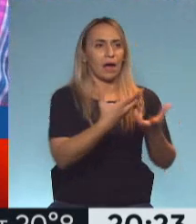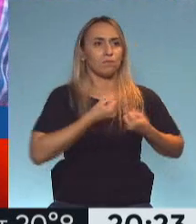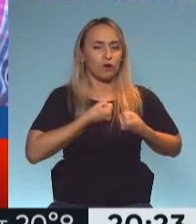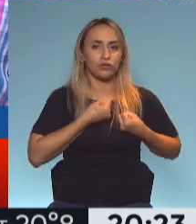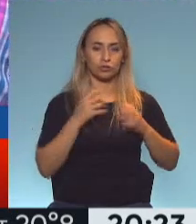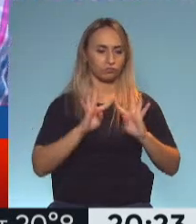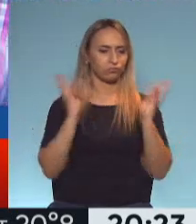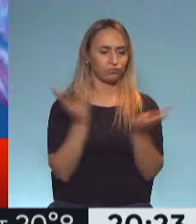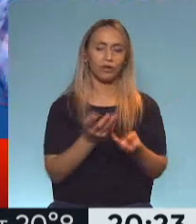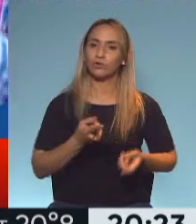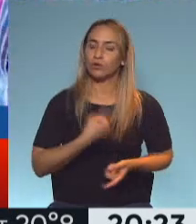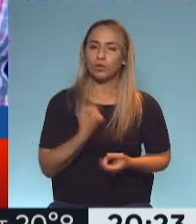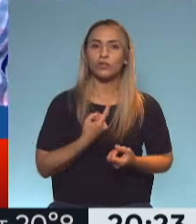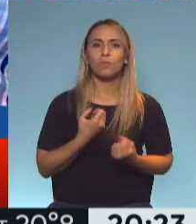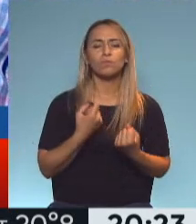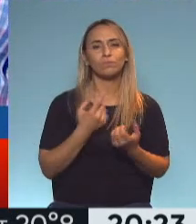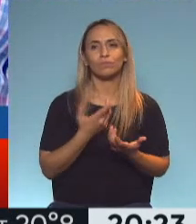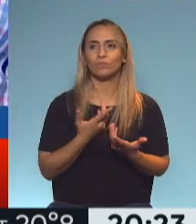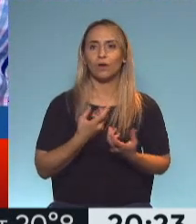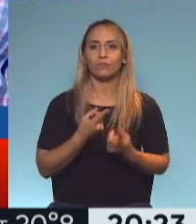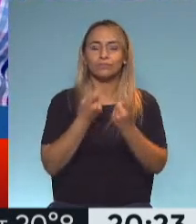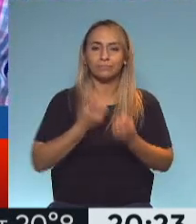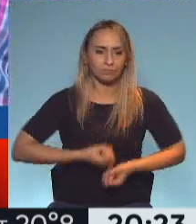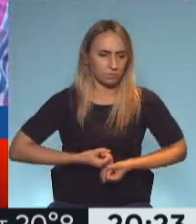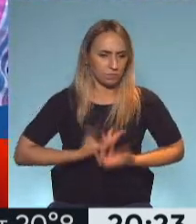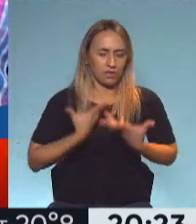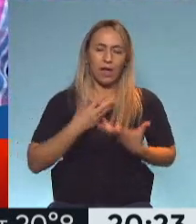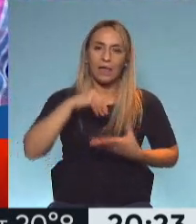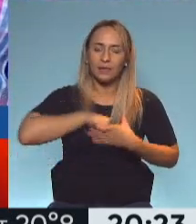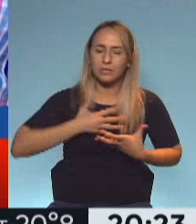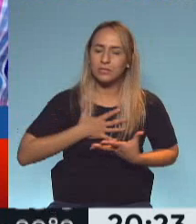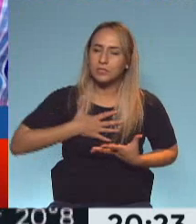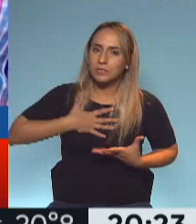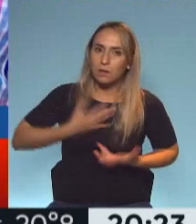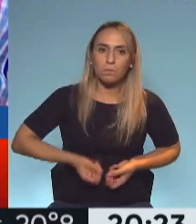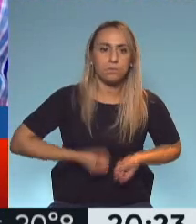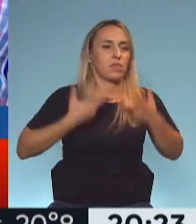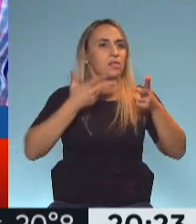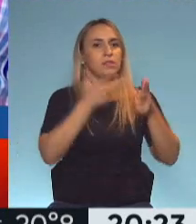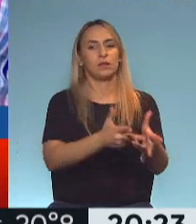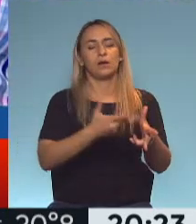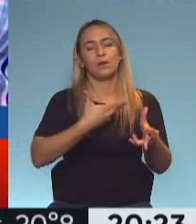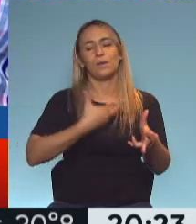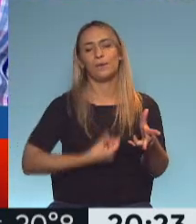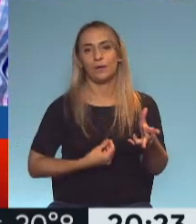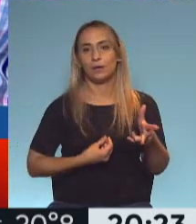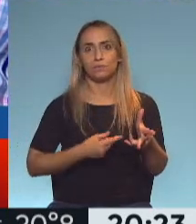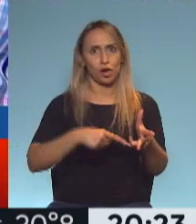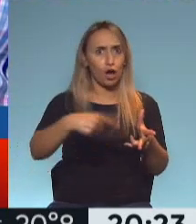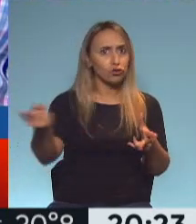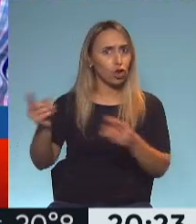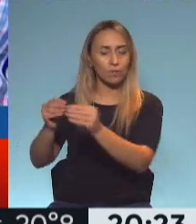hablar, de verbalizar, sacar eso que teníamos encima. Pero hay compañeros que no lo pudieron hacer todavía. ¿Todavía hoy? Todavía